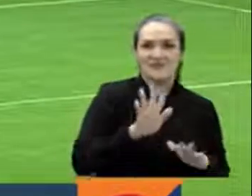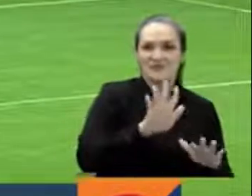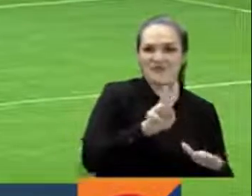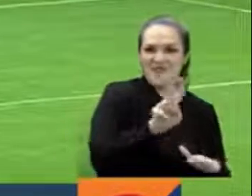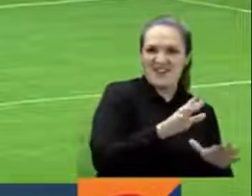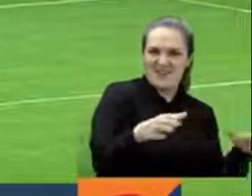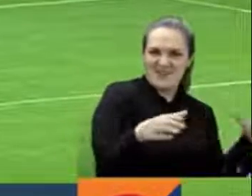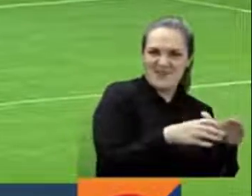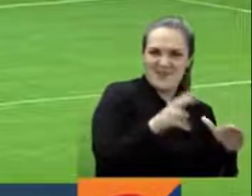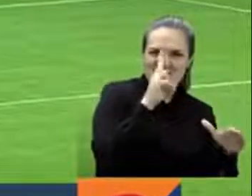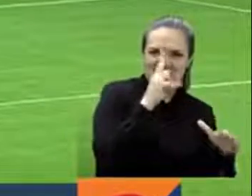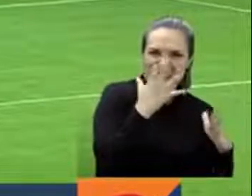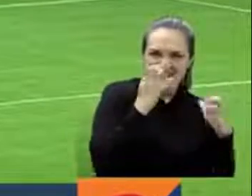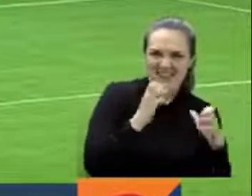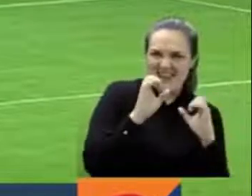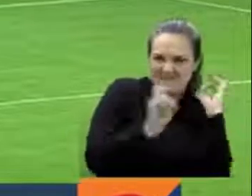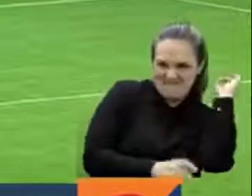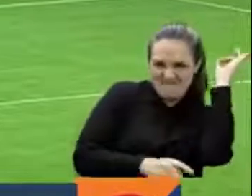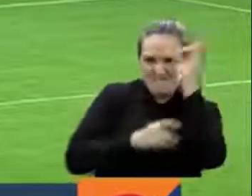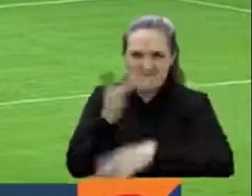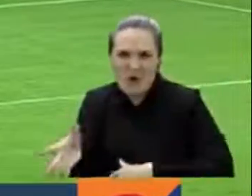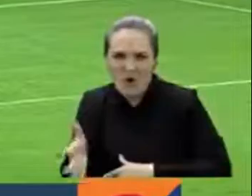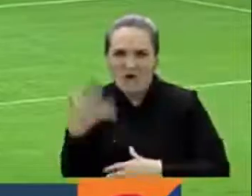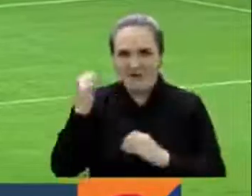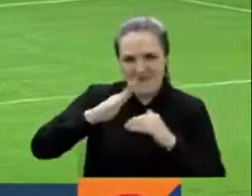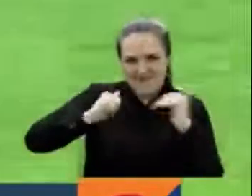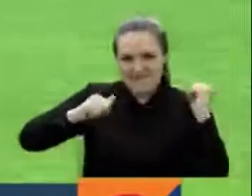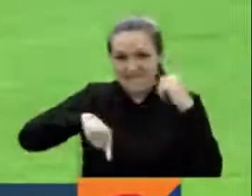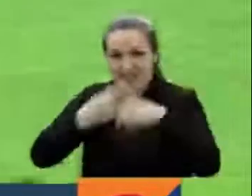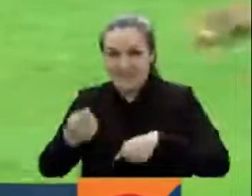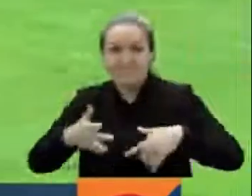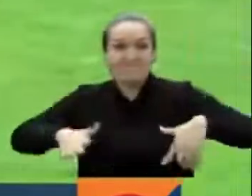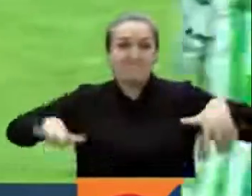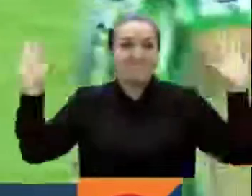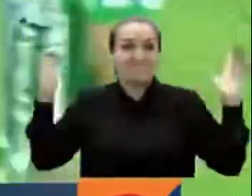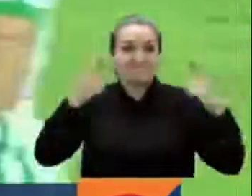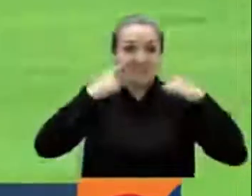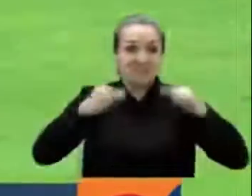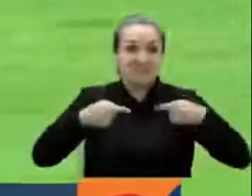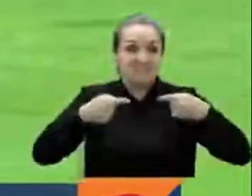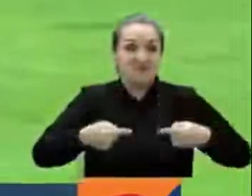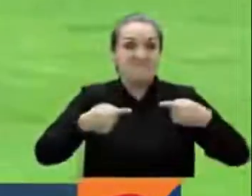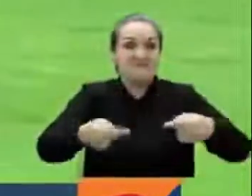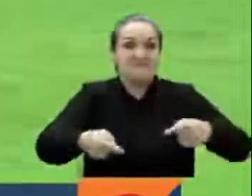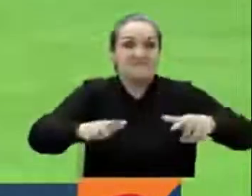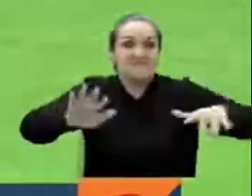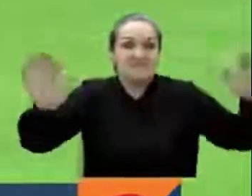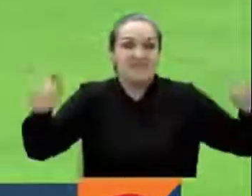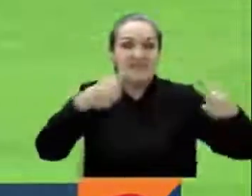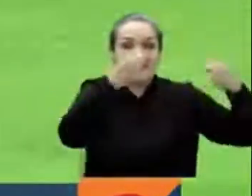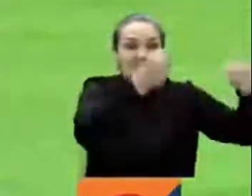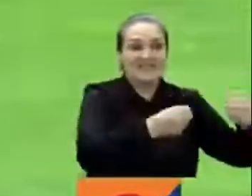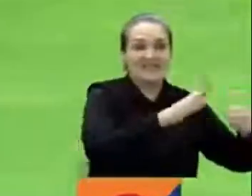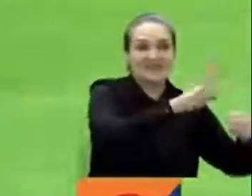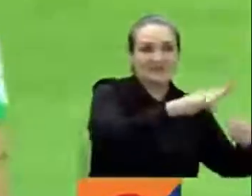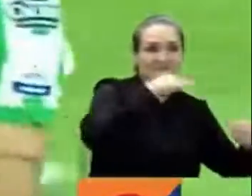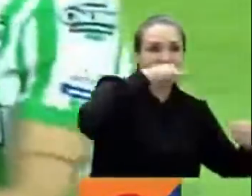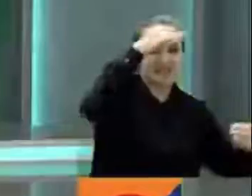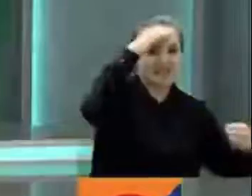racha negativa? Comienza a escribirse la historia de la estrella de mitad de año, justamente en casa, para el Arriero Herrera y